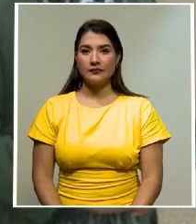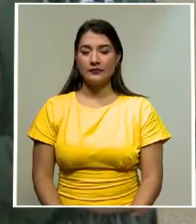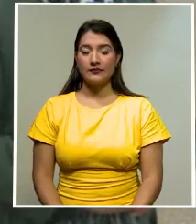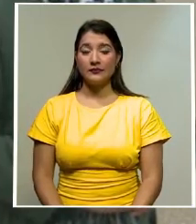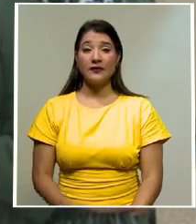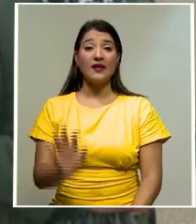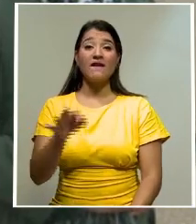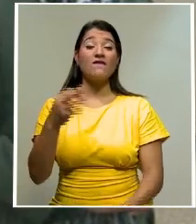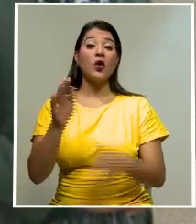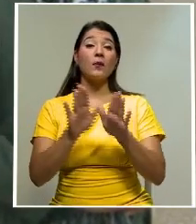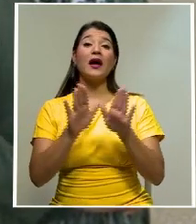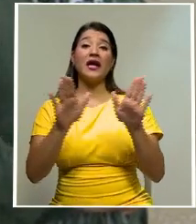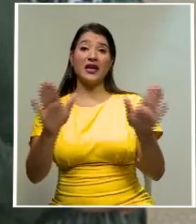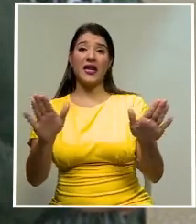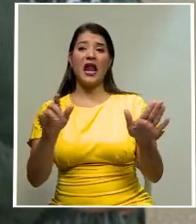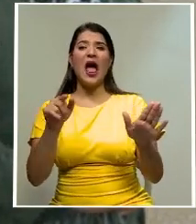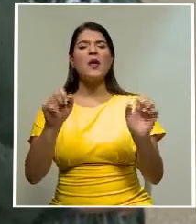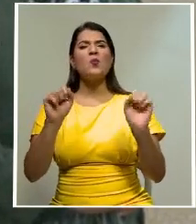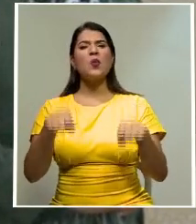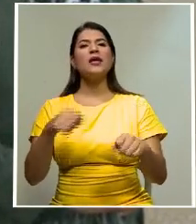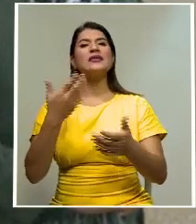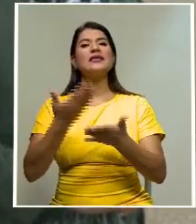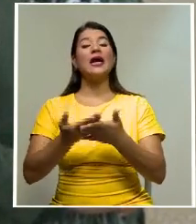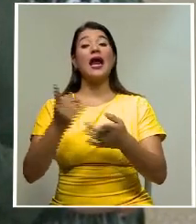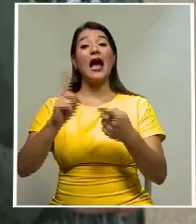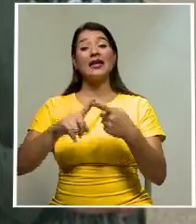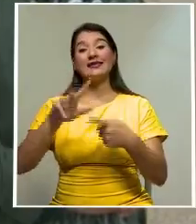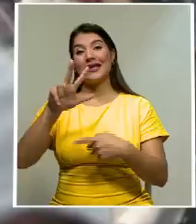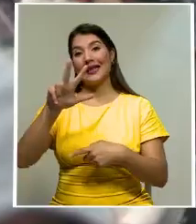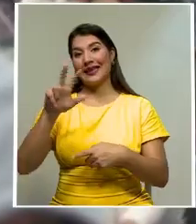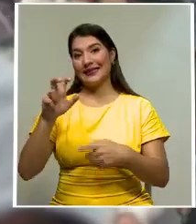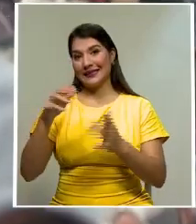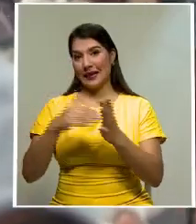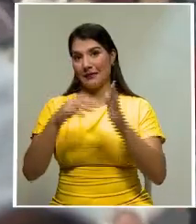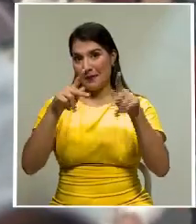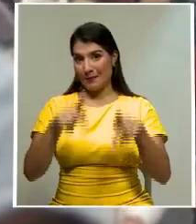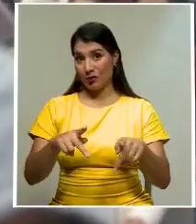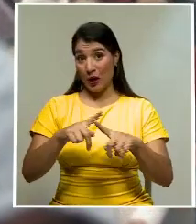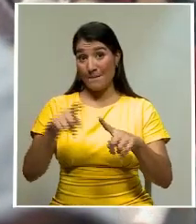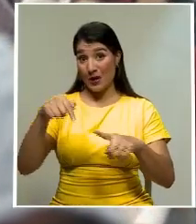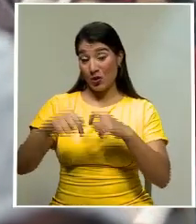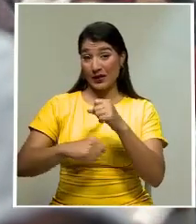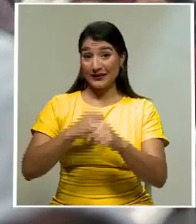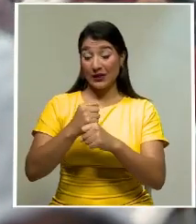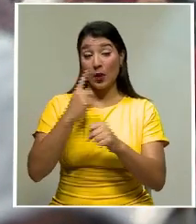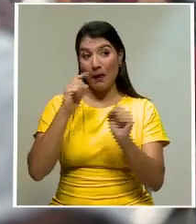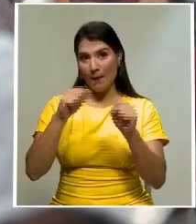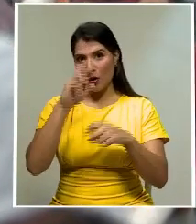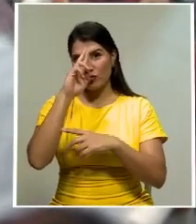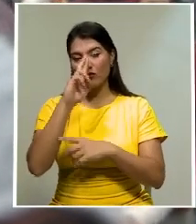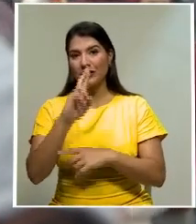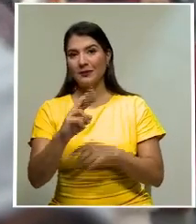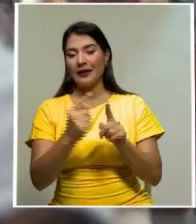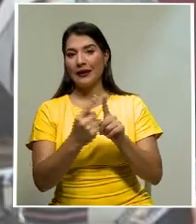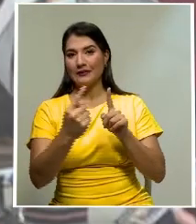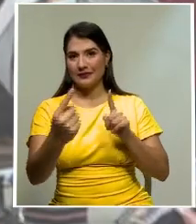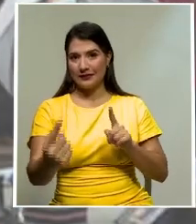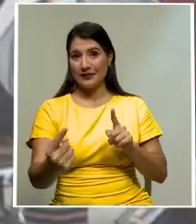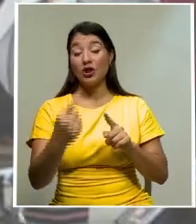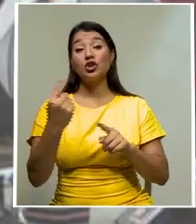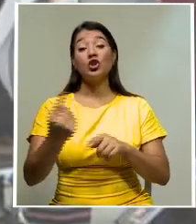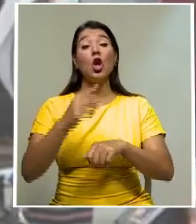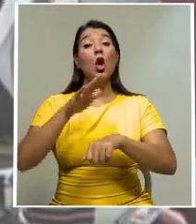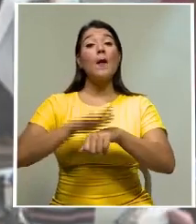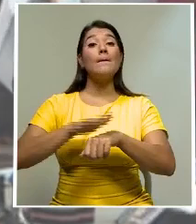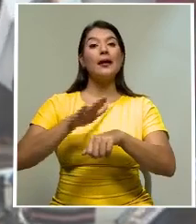En general el recinto puede recibir hasta 300.000 personas. Pero este año, para garantizar el respeto de las distancias, se